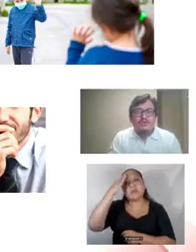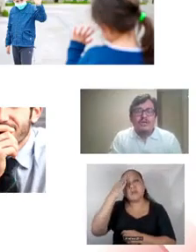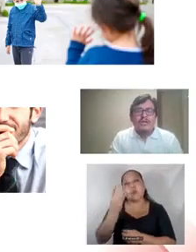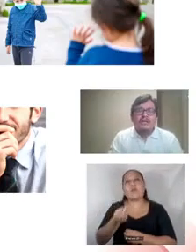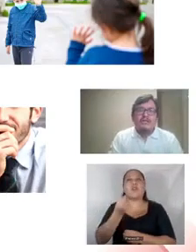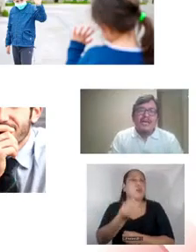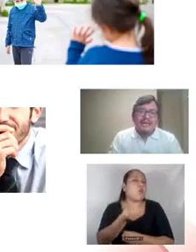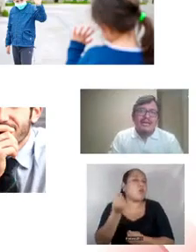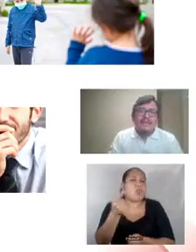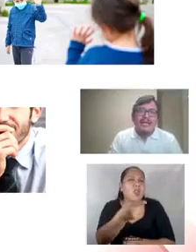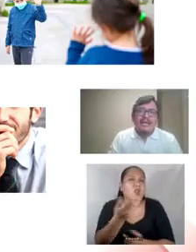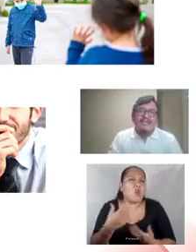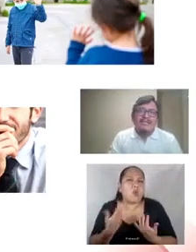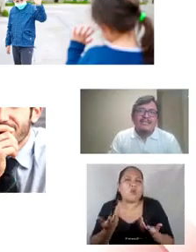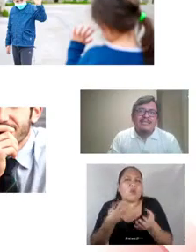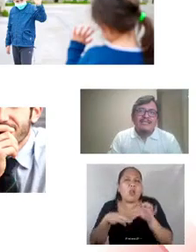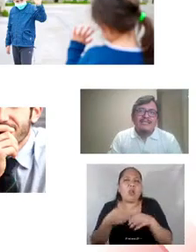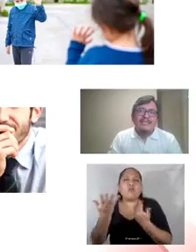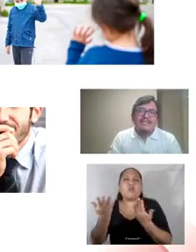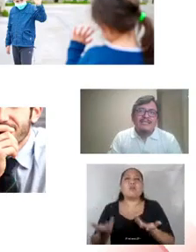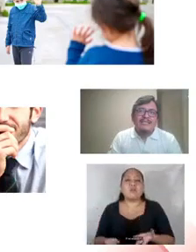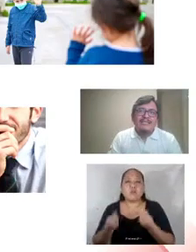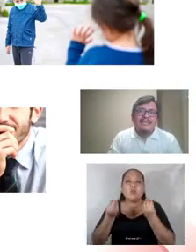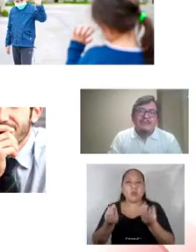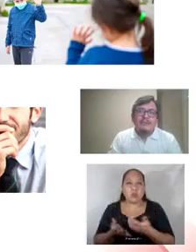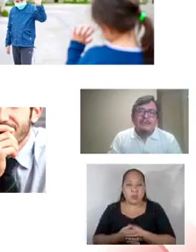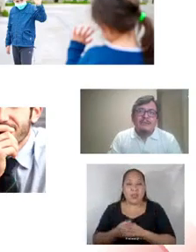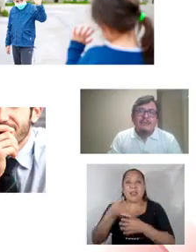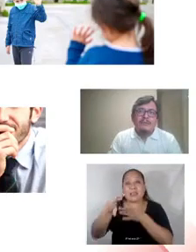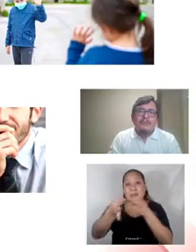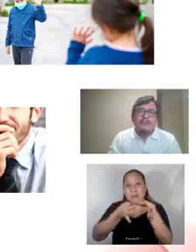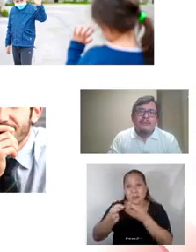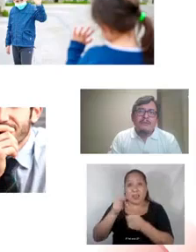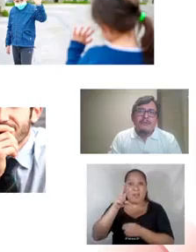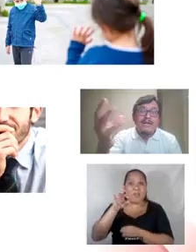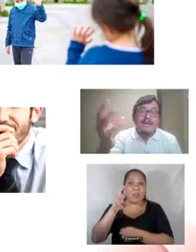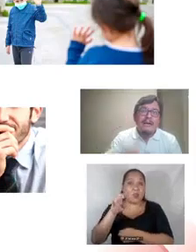hago eso? Y entonces hay que explicarles que el virus se